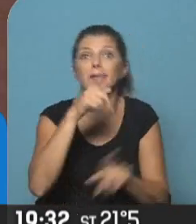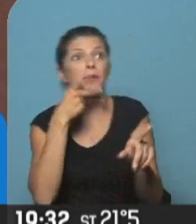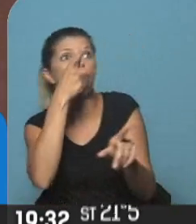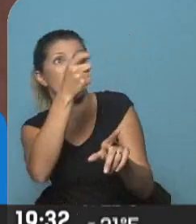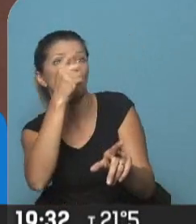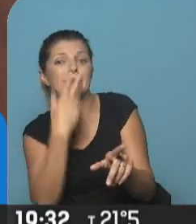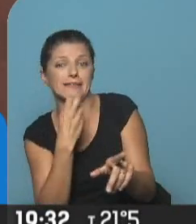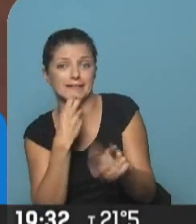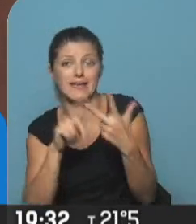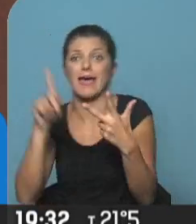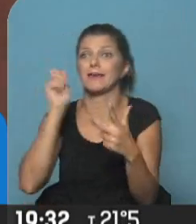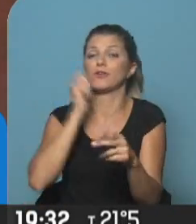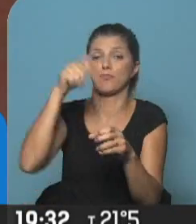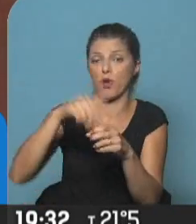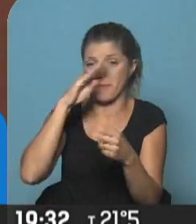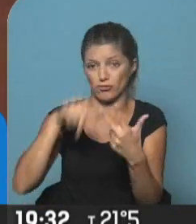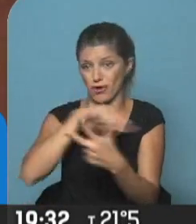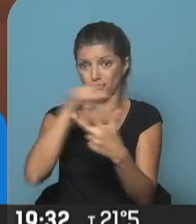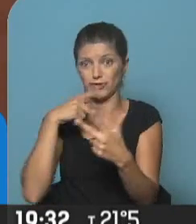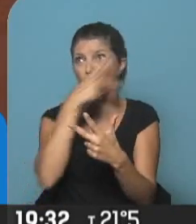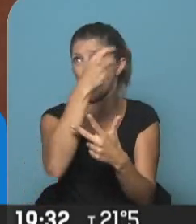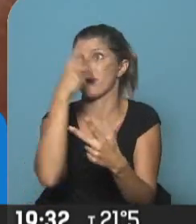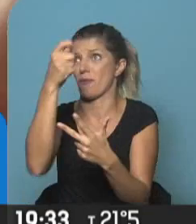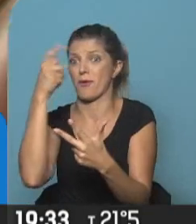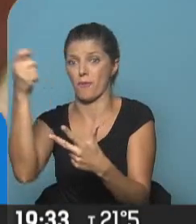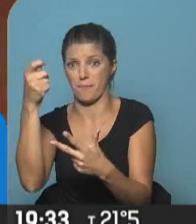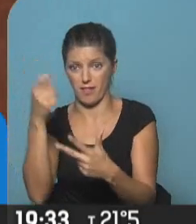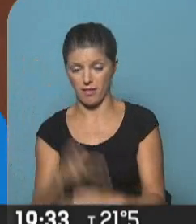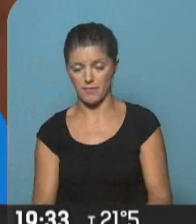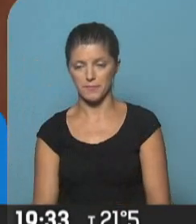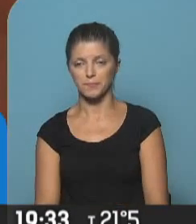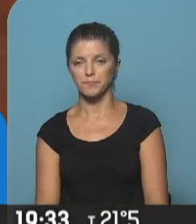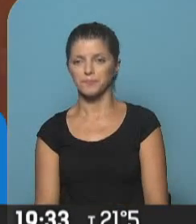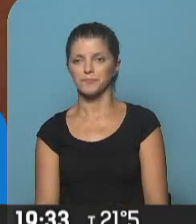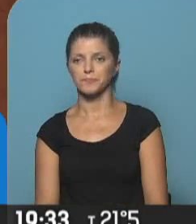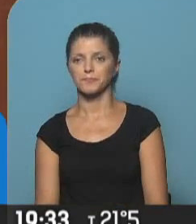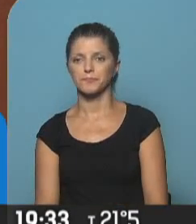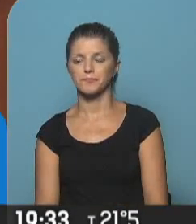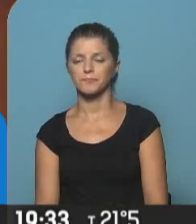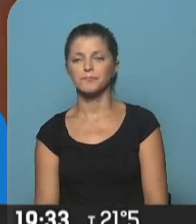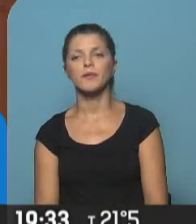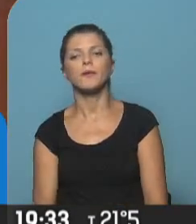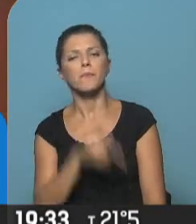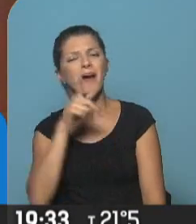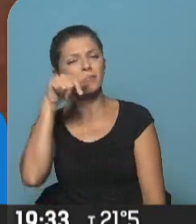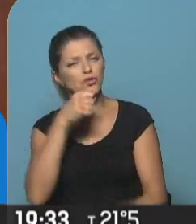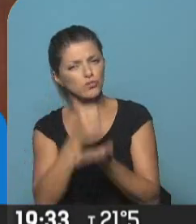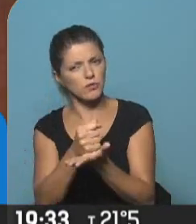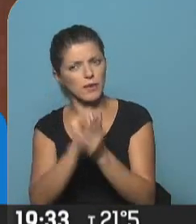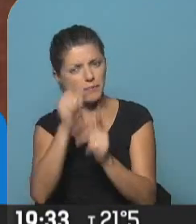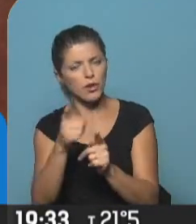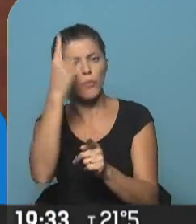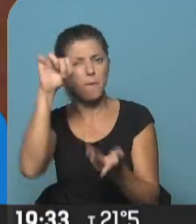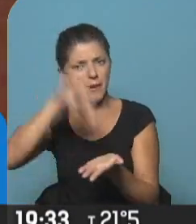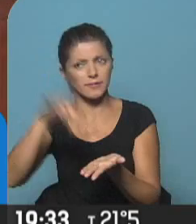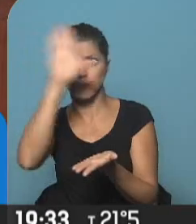está importando petróleo del exterior. Esos subsidios, quiero que usted me corrija o no, creo que además generaban un país sumamente unitario, porque